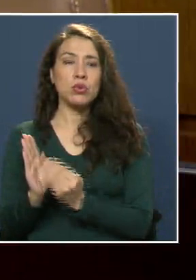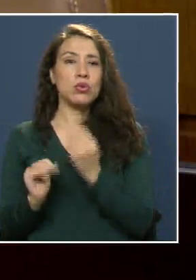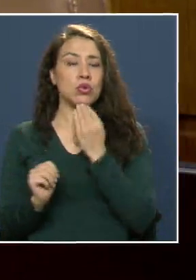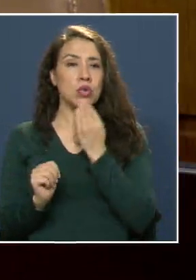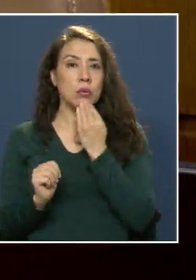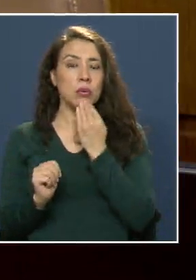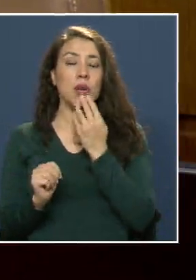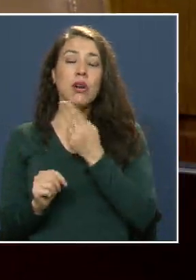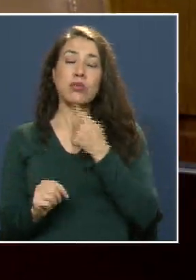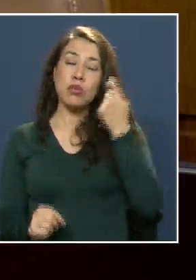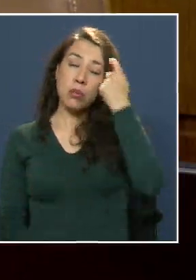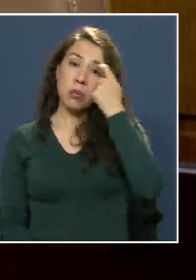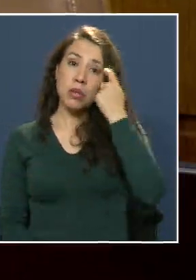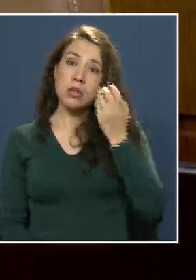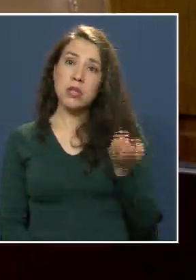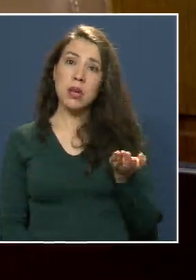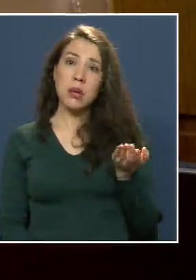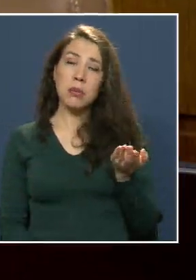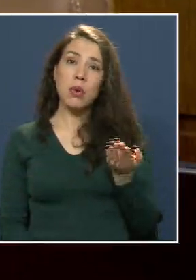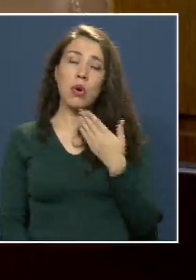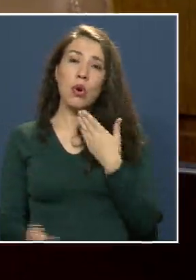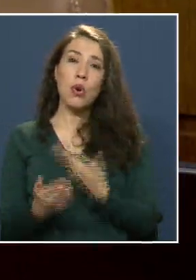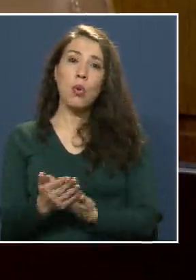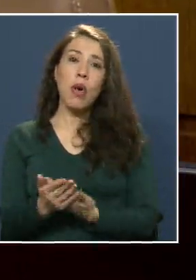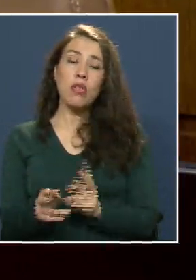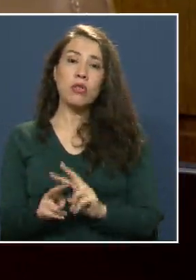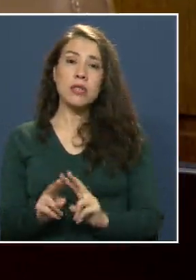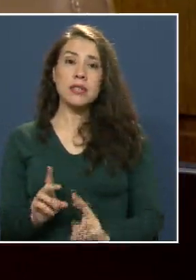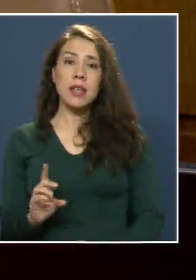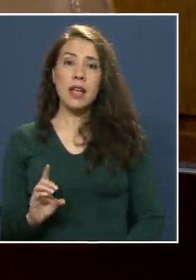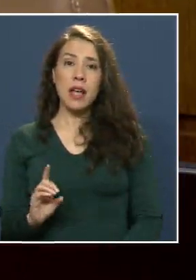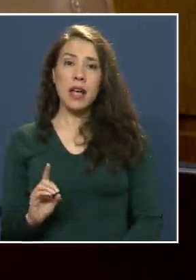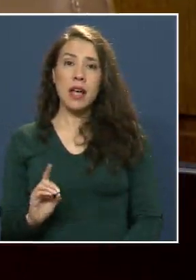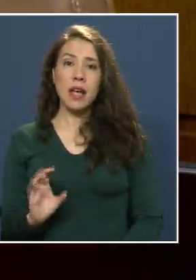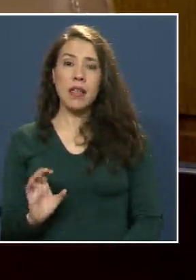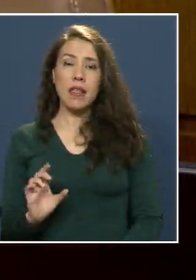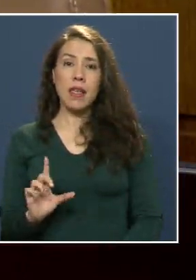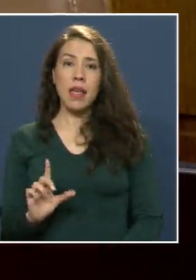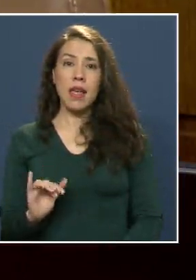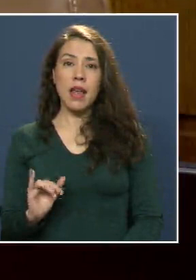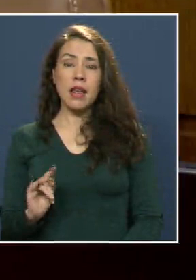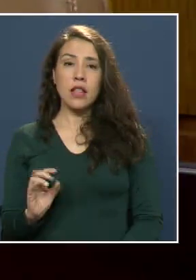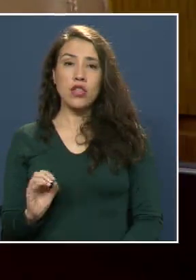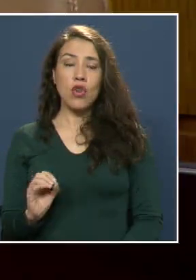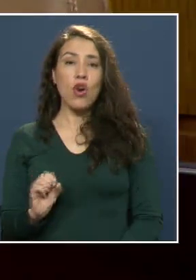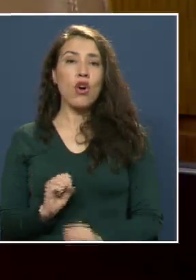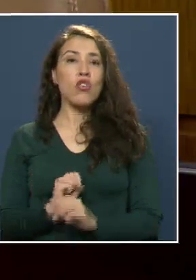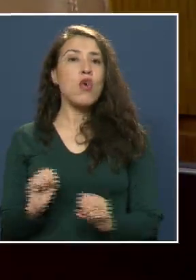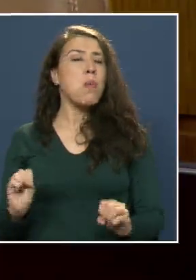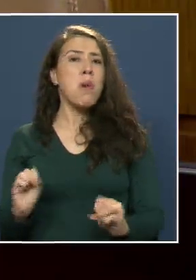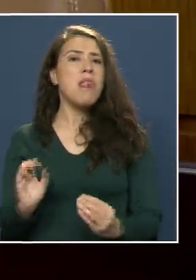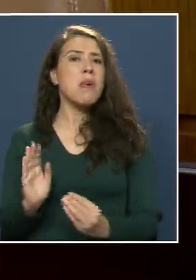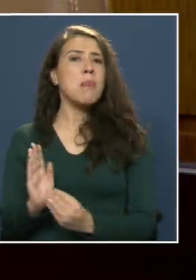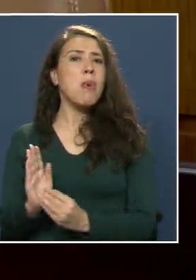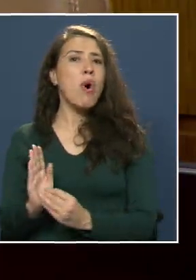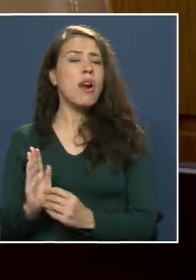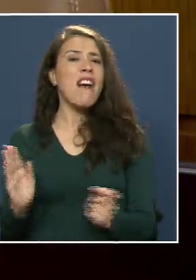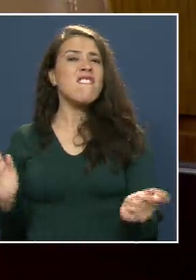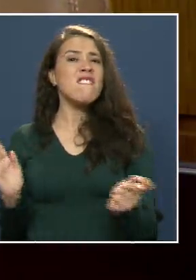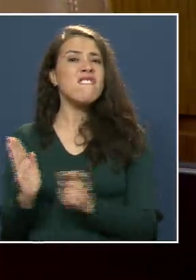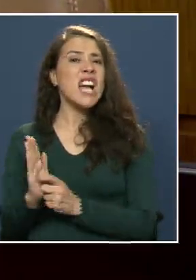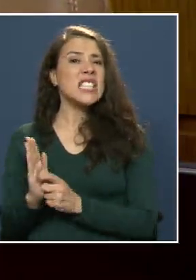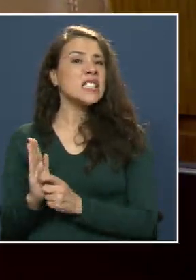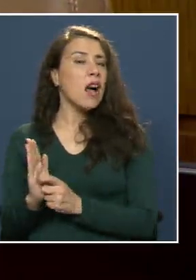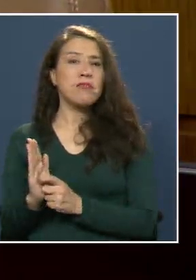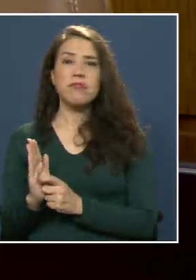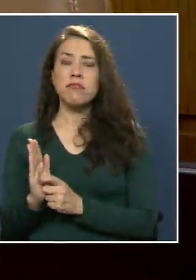también consideramos que cuando se comete un delito, esto no puede tener fecha. Menos